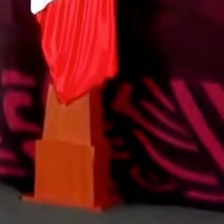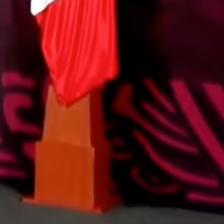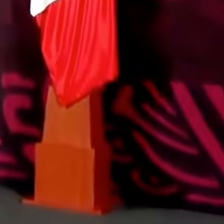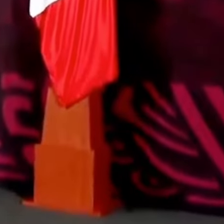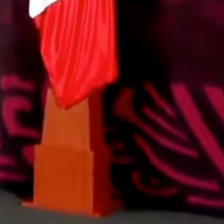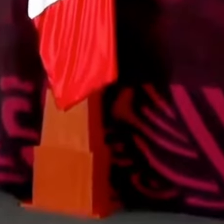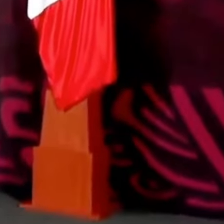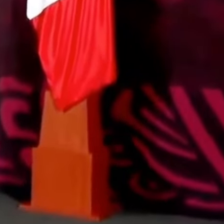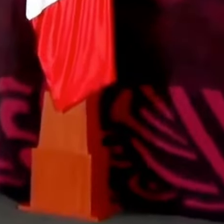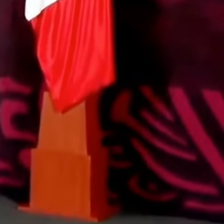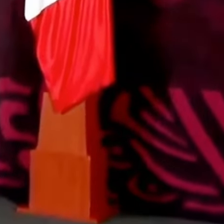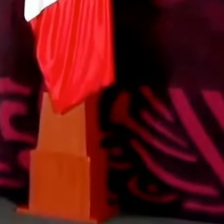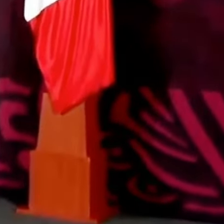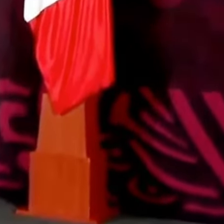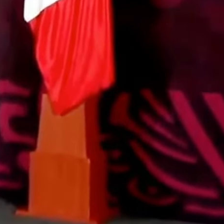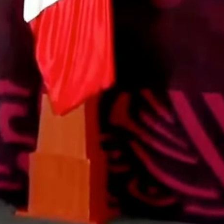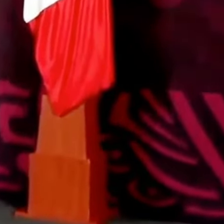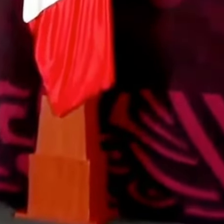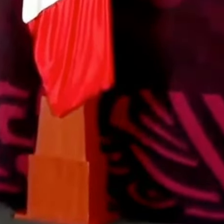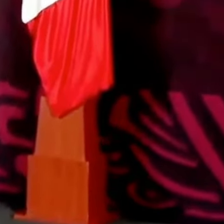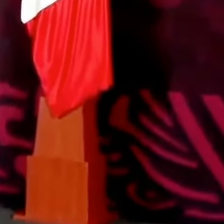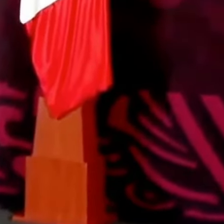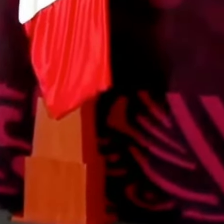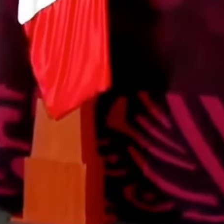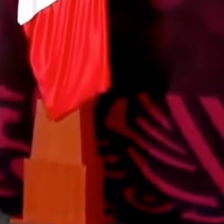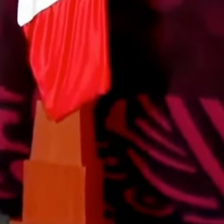Entonces, han venido